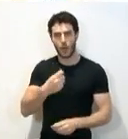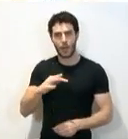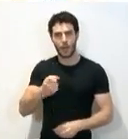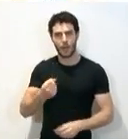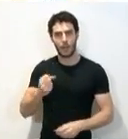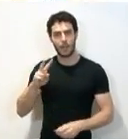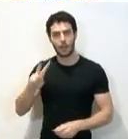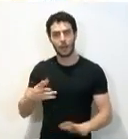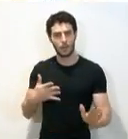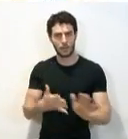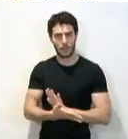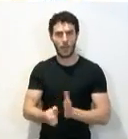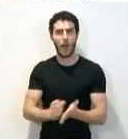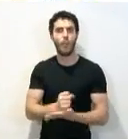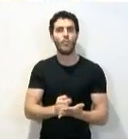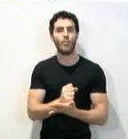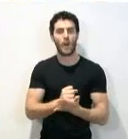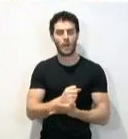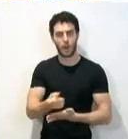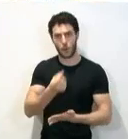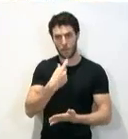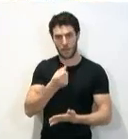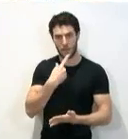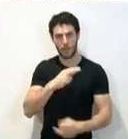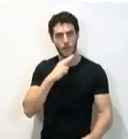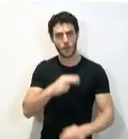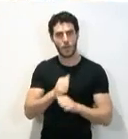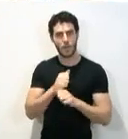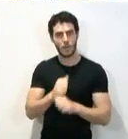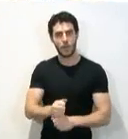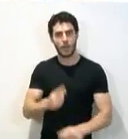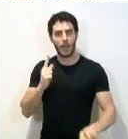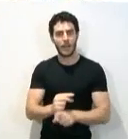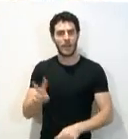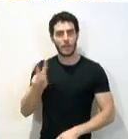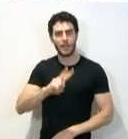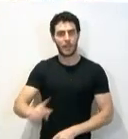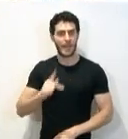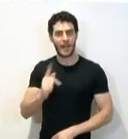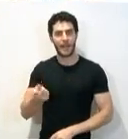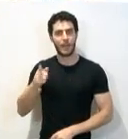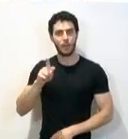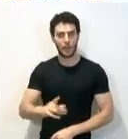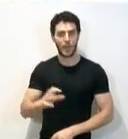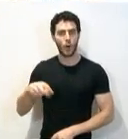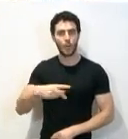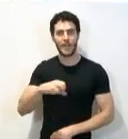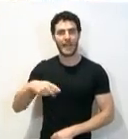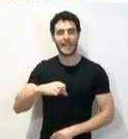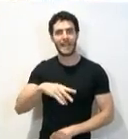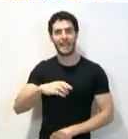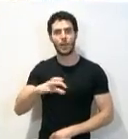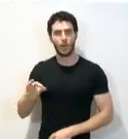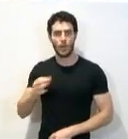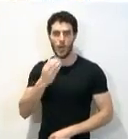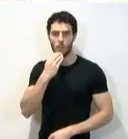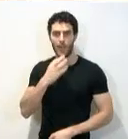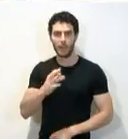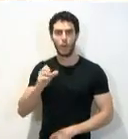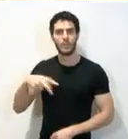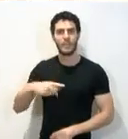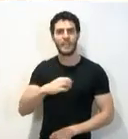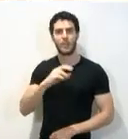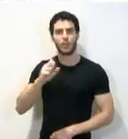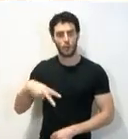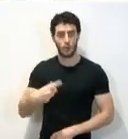la administración de fármacos denominados antivitamina K o cumanírico. El Sintrón, por ejemplo, es uno